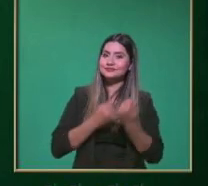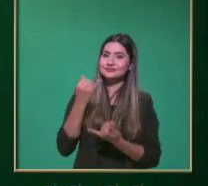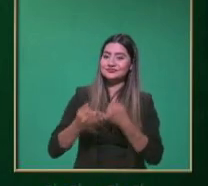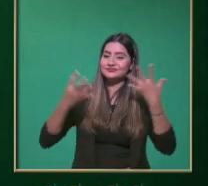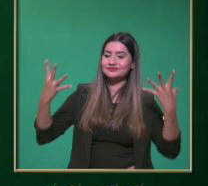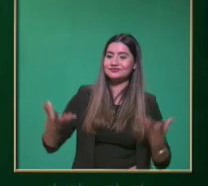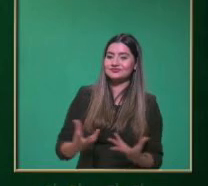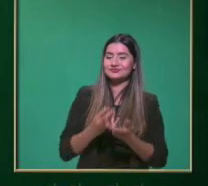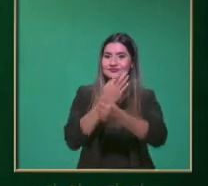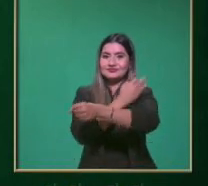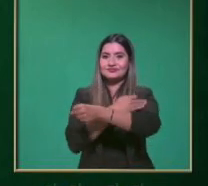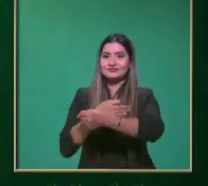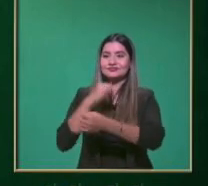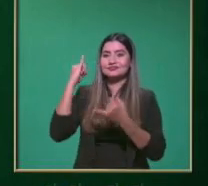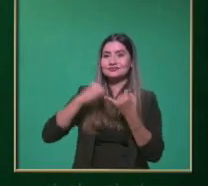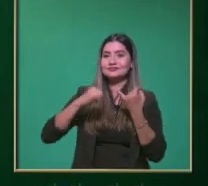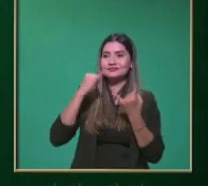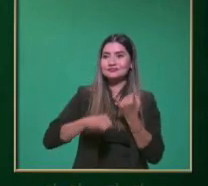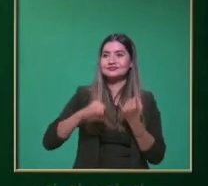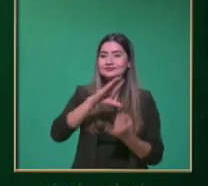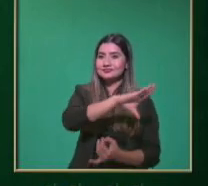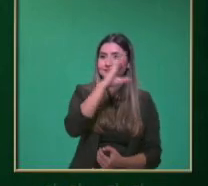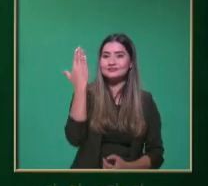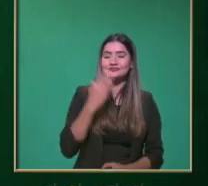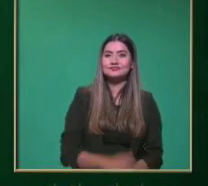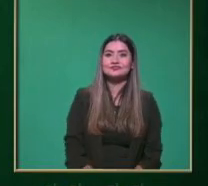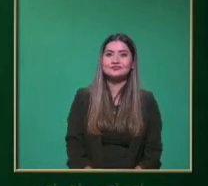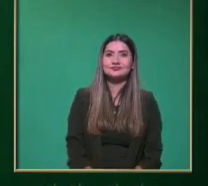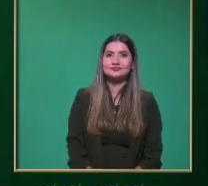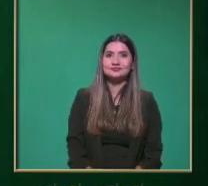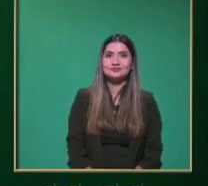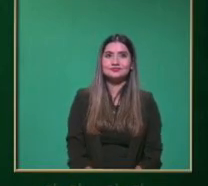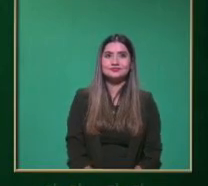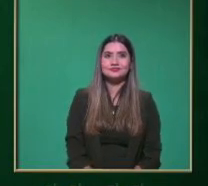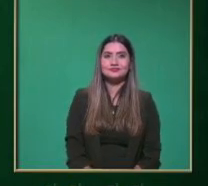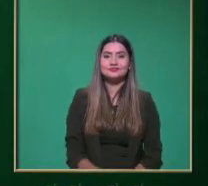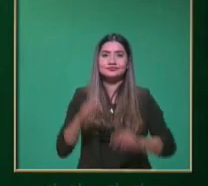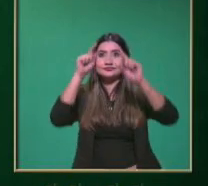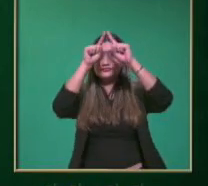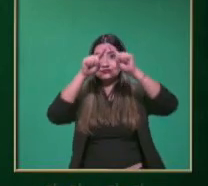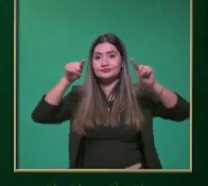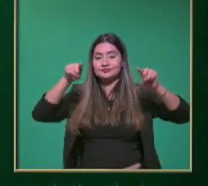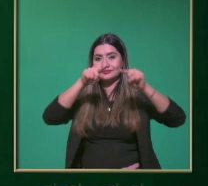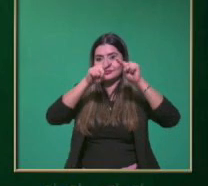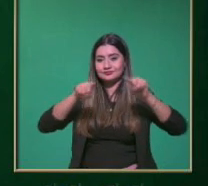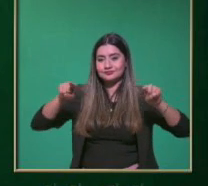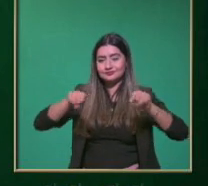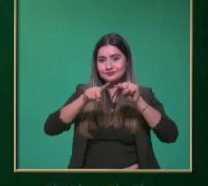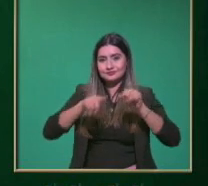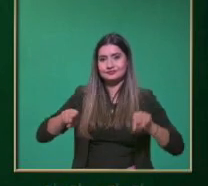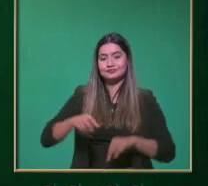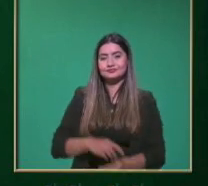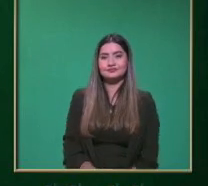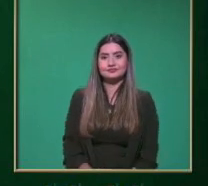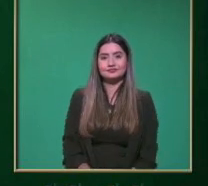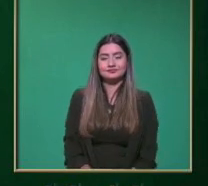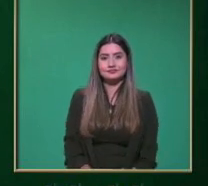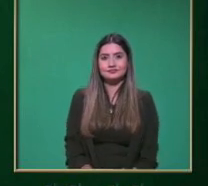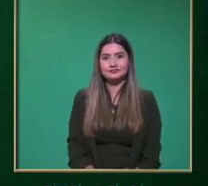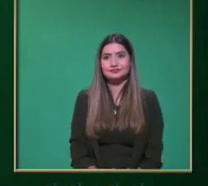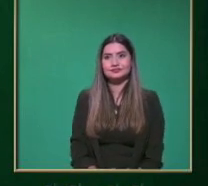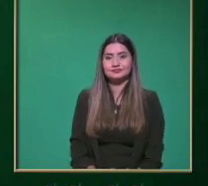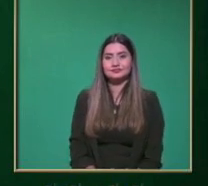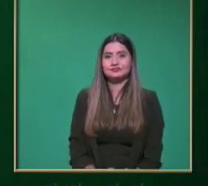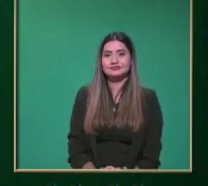familia. Ahora, la última imagen, que es un pino. Un pino. Pero, a ver, ¿dónde